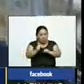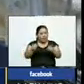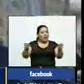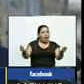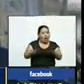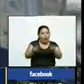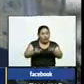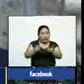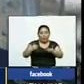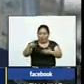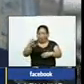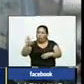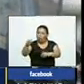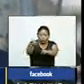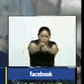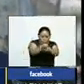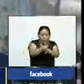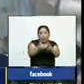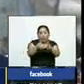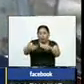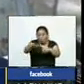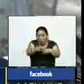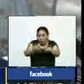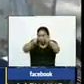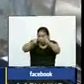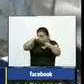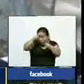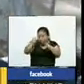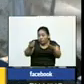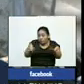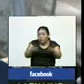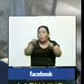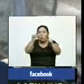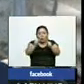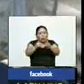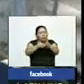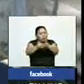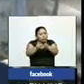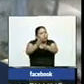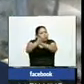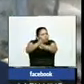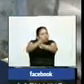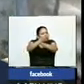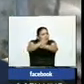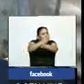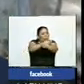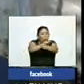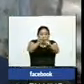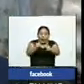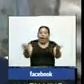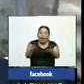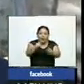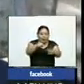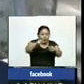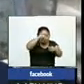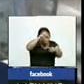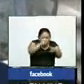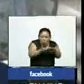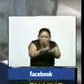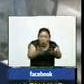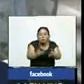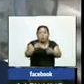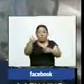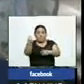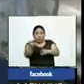para autosuficiencia. Lo que queremos nosotros es empezar poco a poco que las granjas produzcan la comida, los reos aprendan un